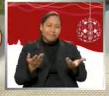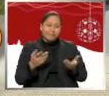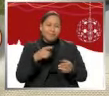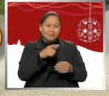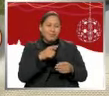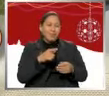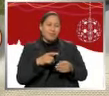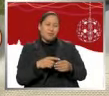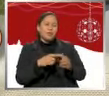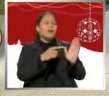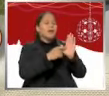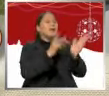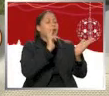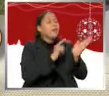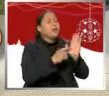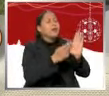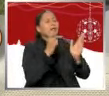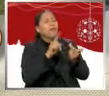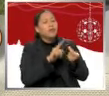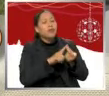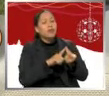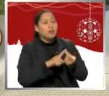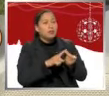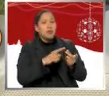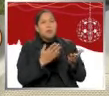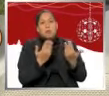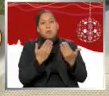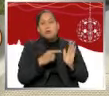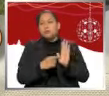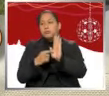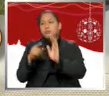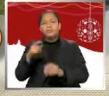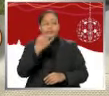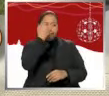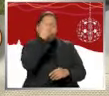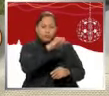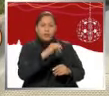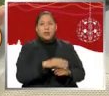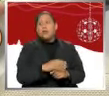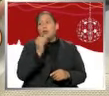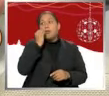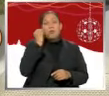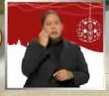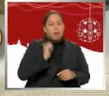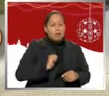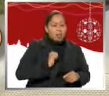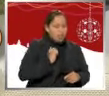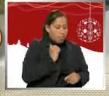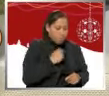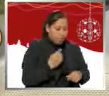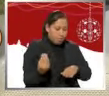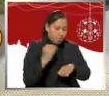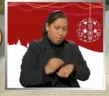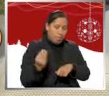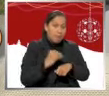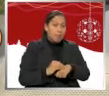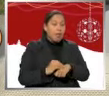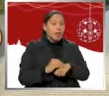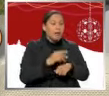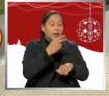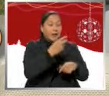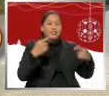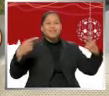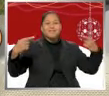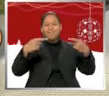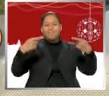tanta base teológica, y el arzobispo de México decía, bueno, es que tenemos que aprovechar. Es lo que se llama la